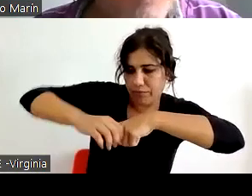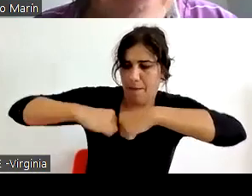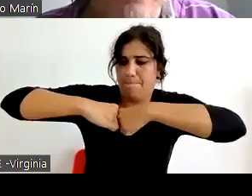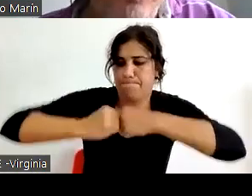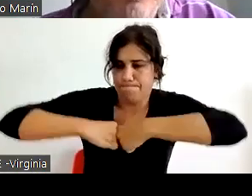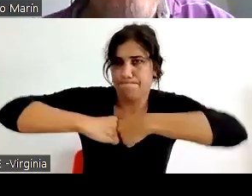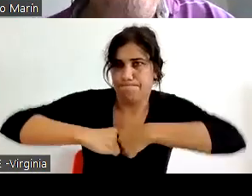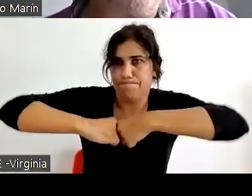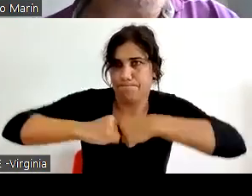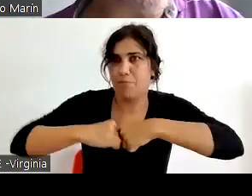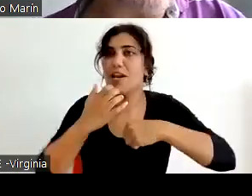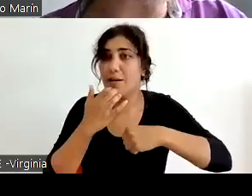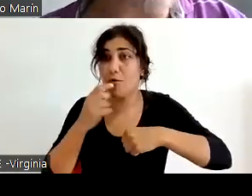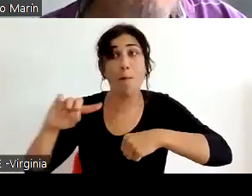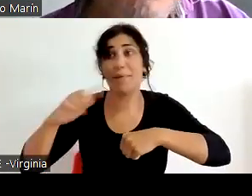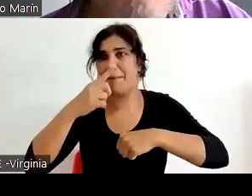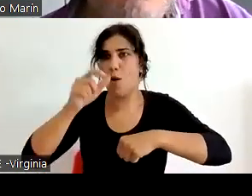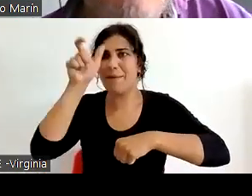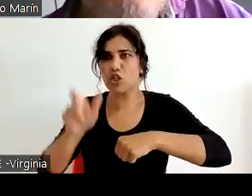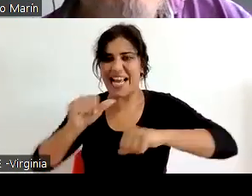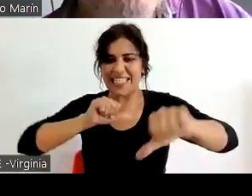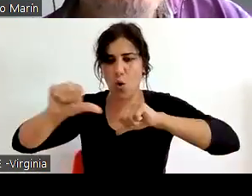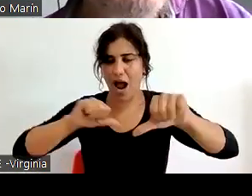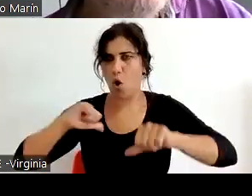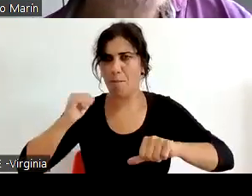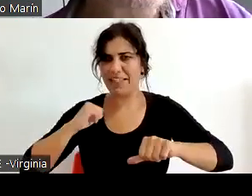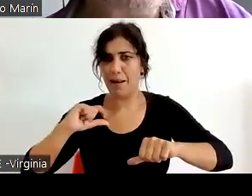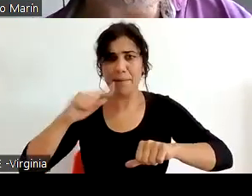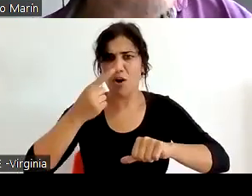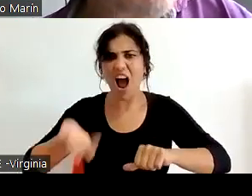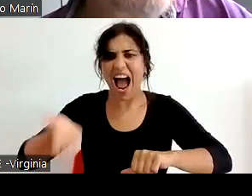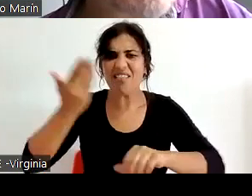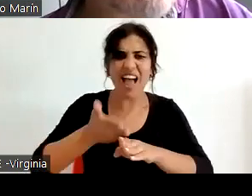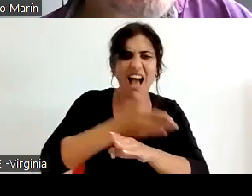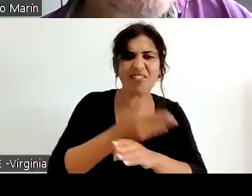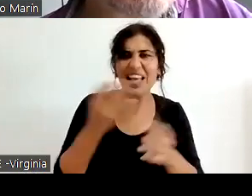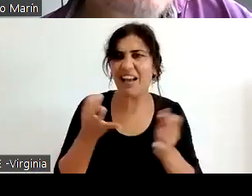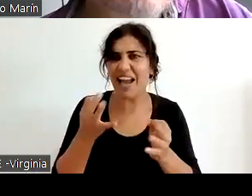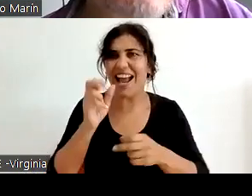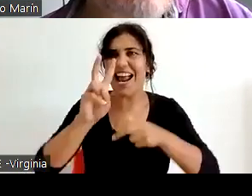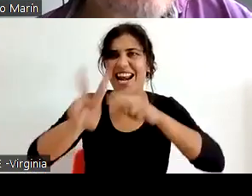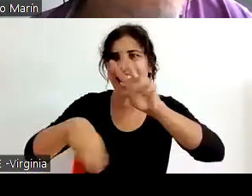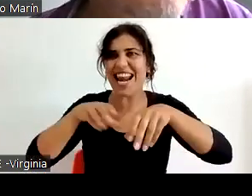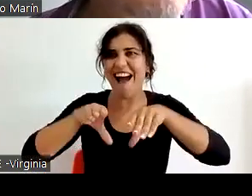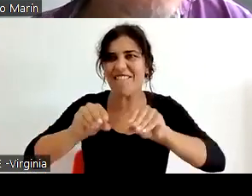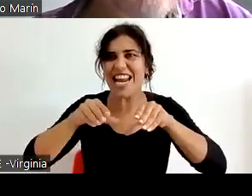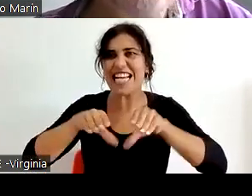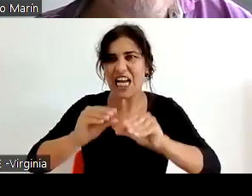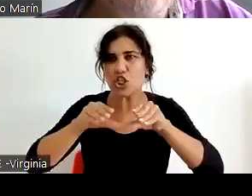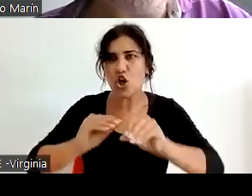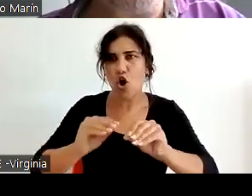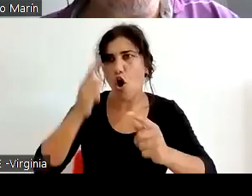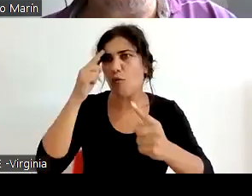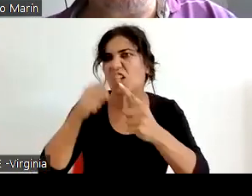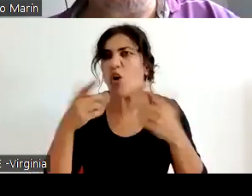el hospital los cirujanos, una vez que le dan el alta al paciente, es una rehabilitación, es que desarrollen esos